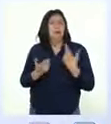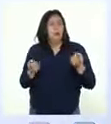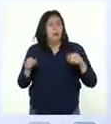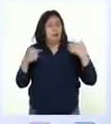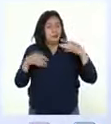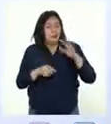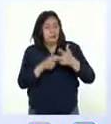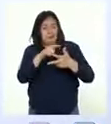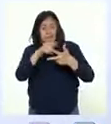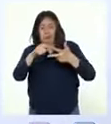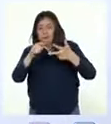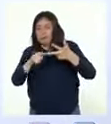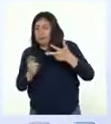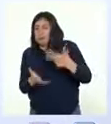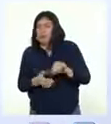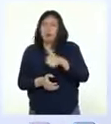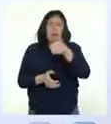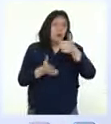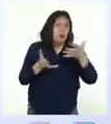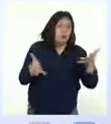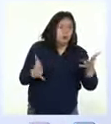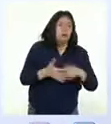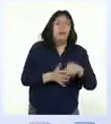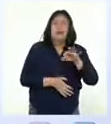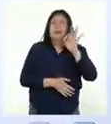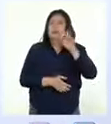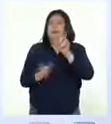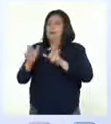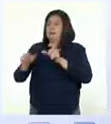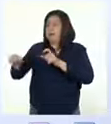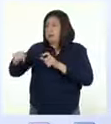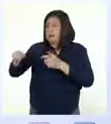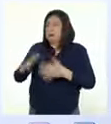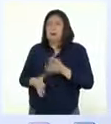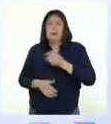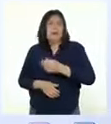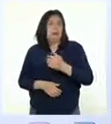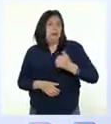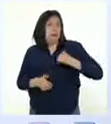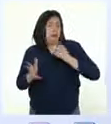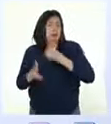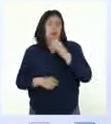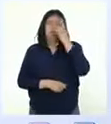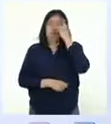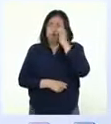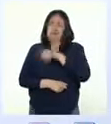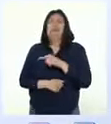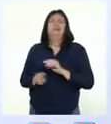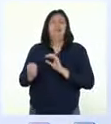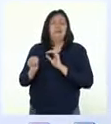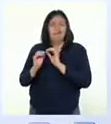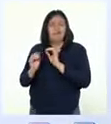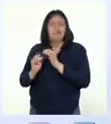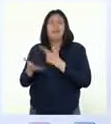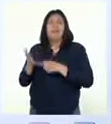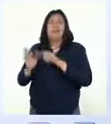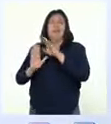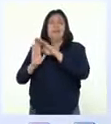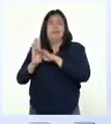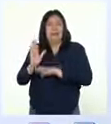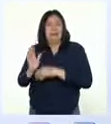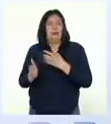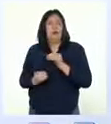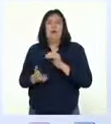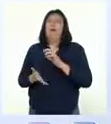que han identificado estos factores u otros equivalentes, los habitantes y las autoridades de la localidad deben tomar varias medidas para reducir